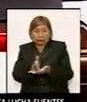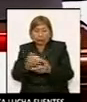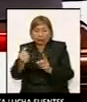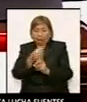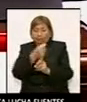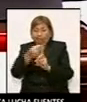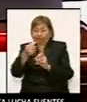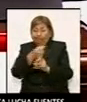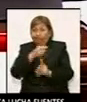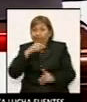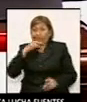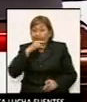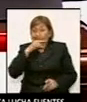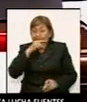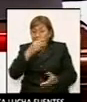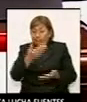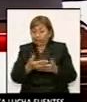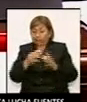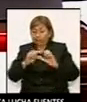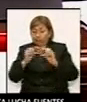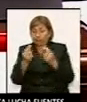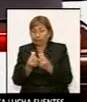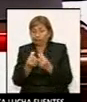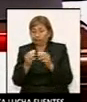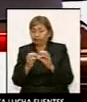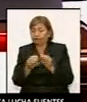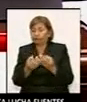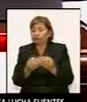las mujeres e integrantes del grupo familiar.